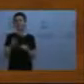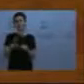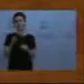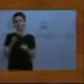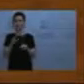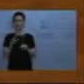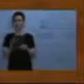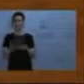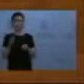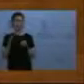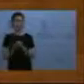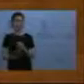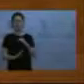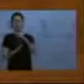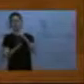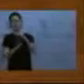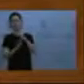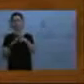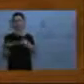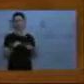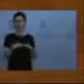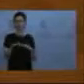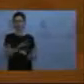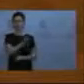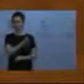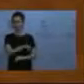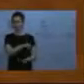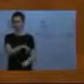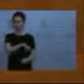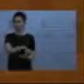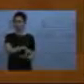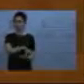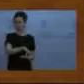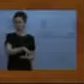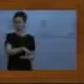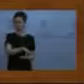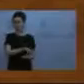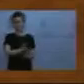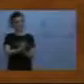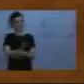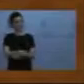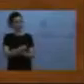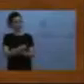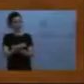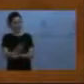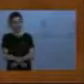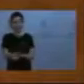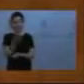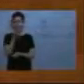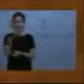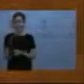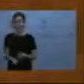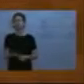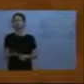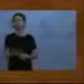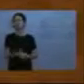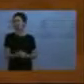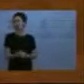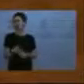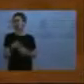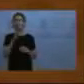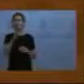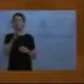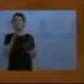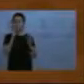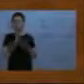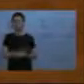coercitiva para parar un acontecimiento deportivo. Pero no van a encontrar ustedes nada, porque no le dan ninguna importancia. Cierto es que no le da ninguna importancia a